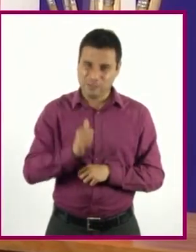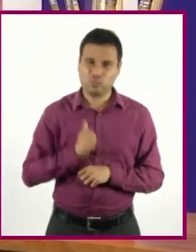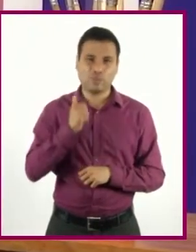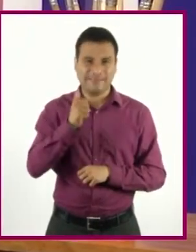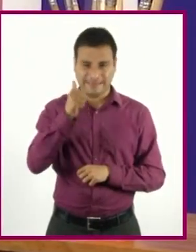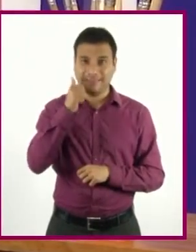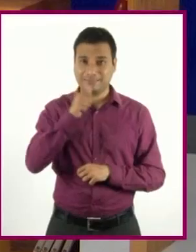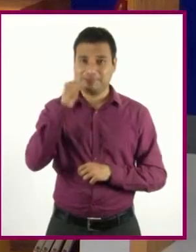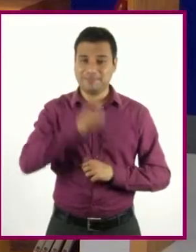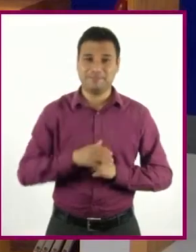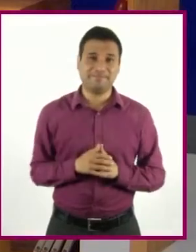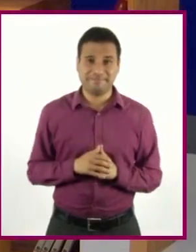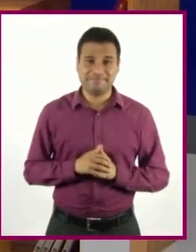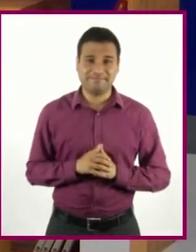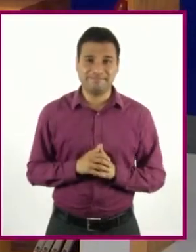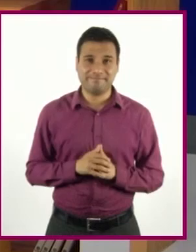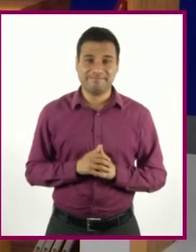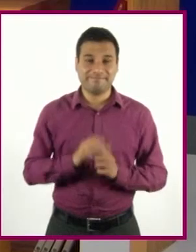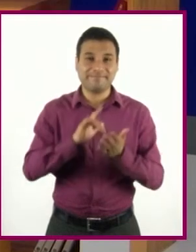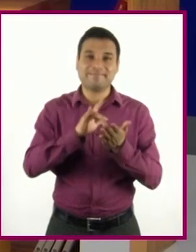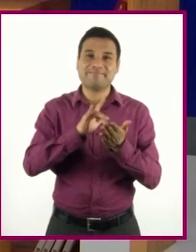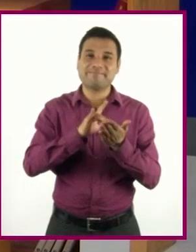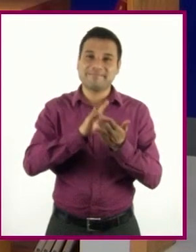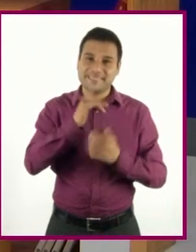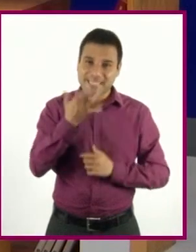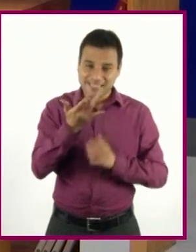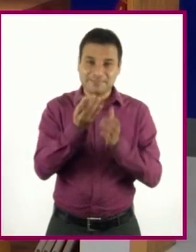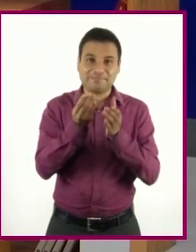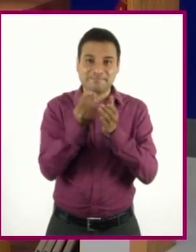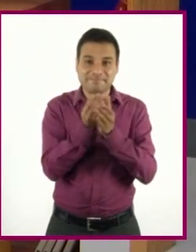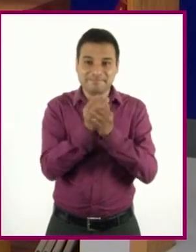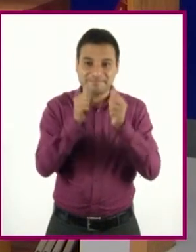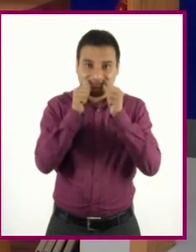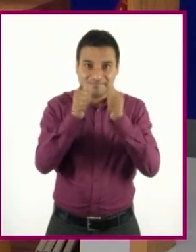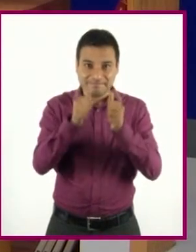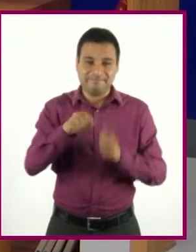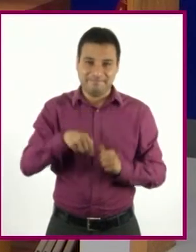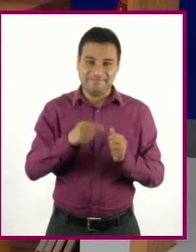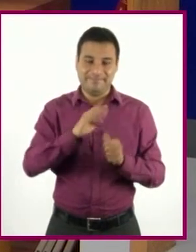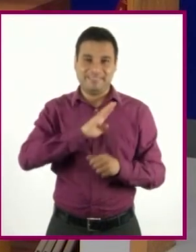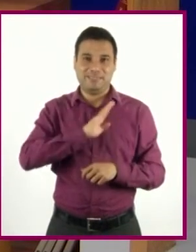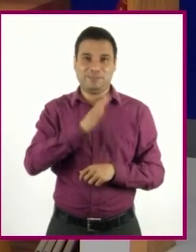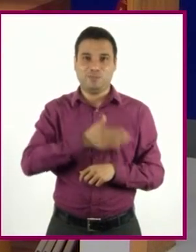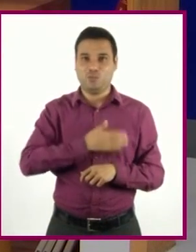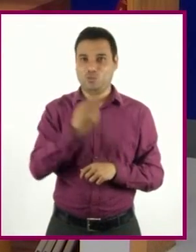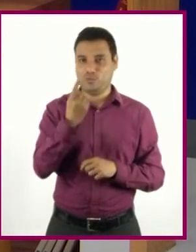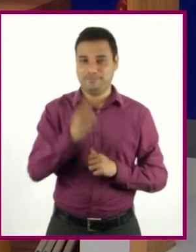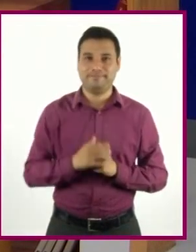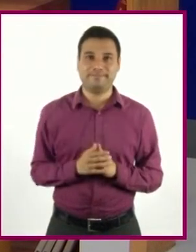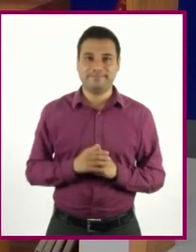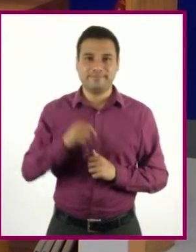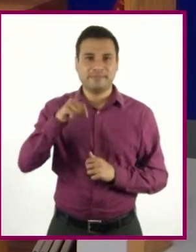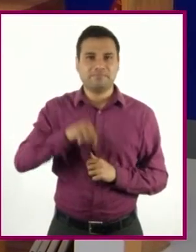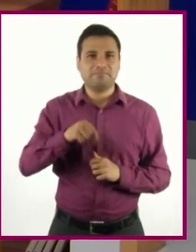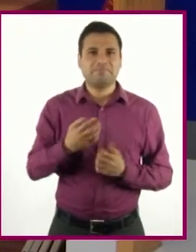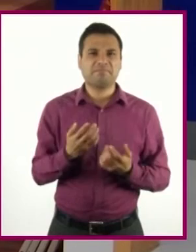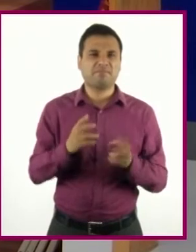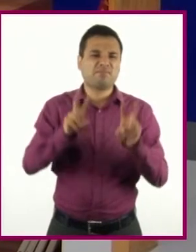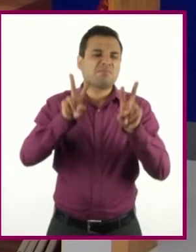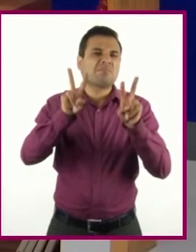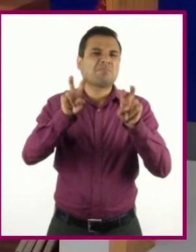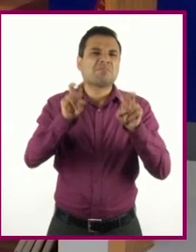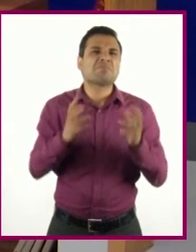sus vecinos. Gracias por compartir con nosotros esta sesión de Lengua Materna 1, en la que hemos